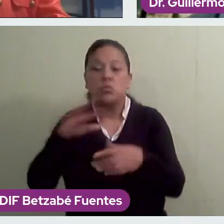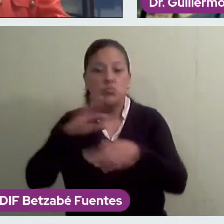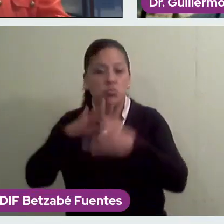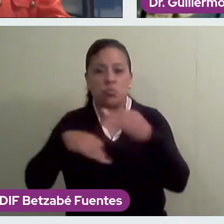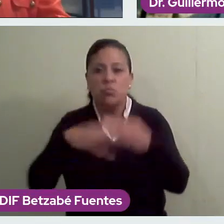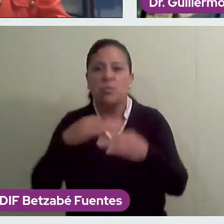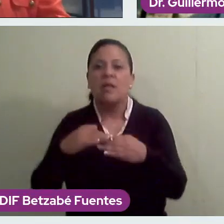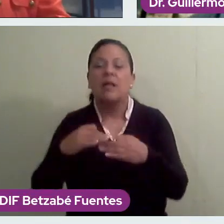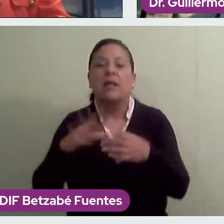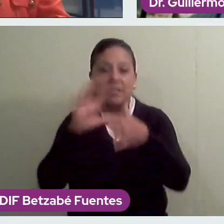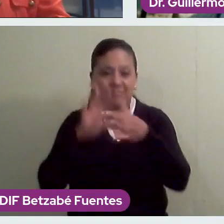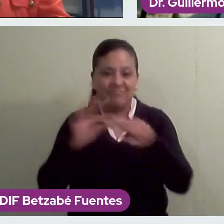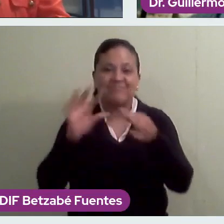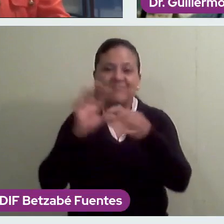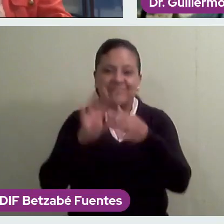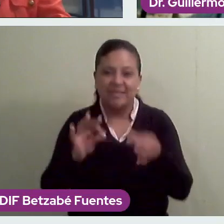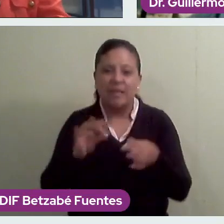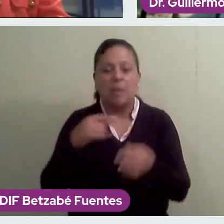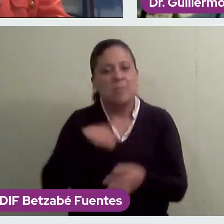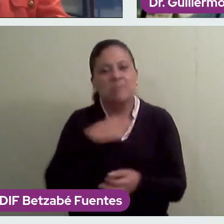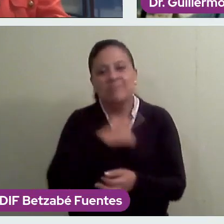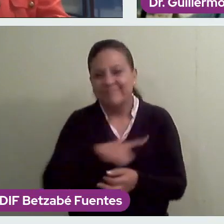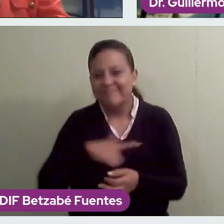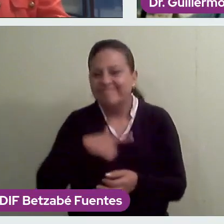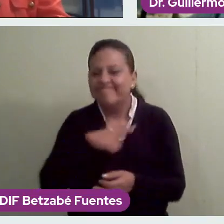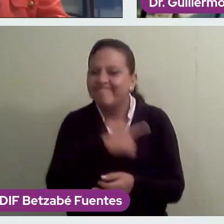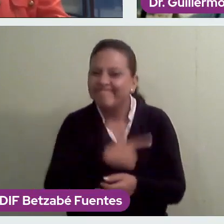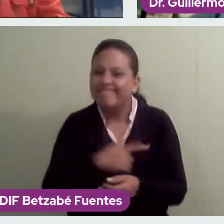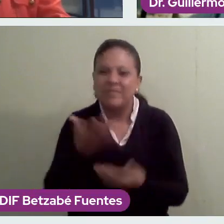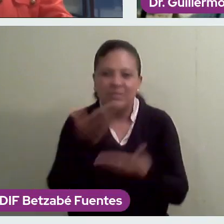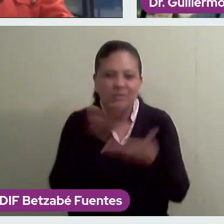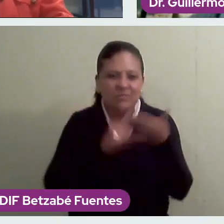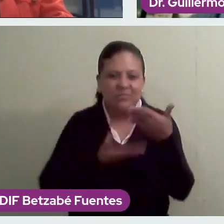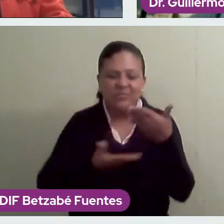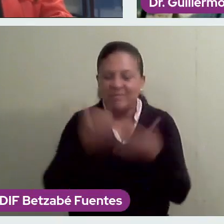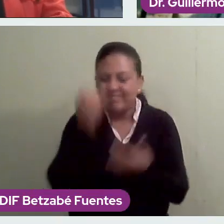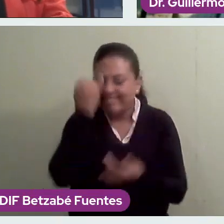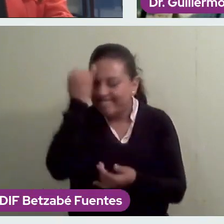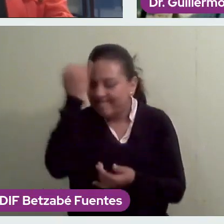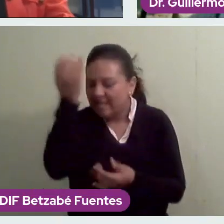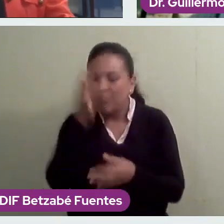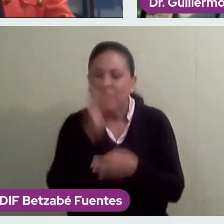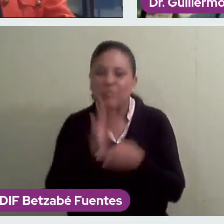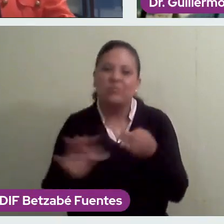pero me gustaría, si nos puede compartir una reflexión final, doctor, por favor.